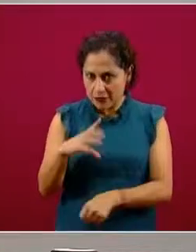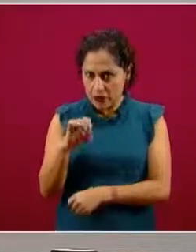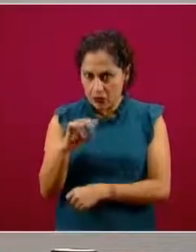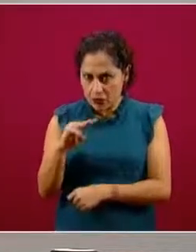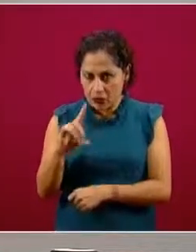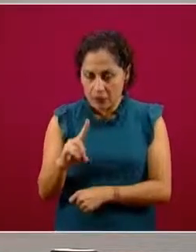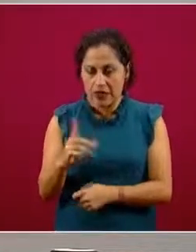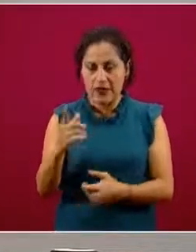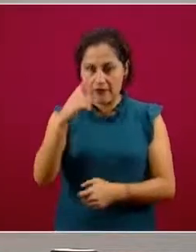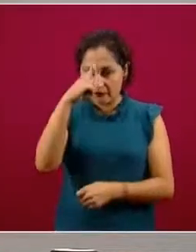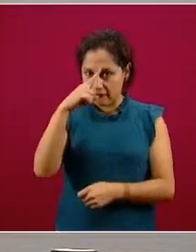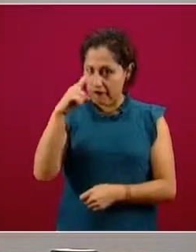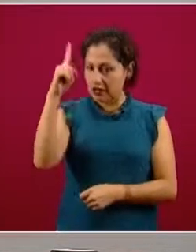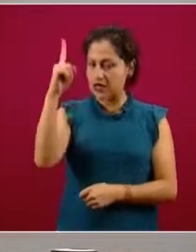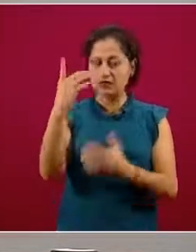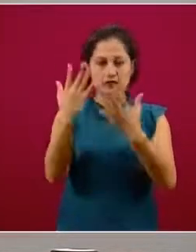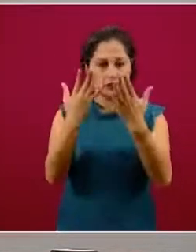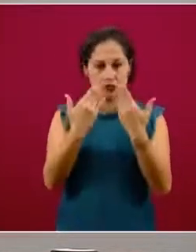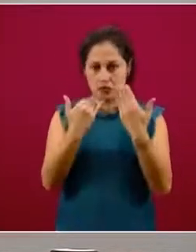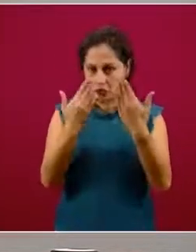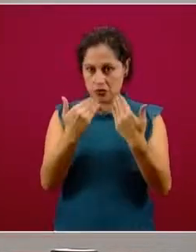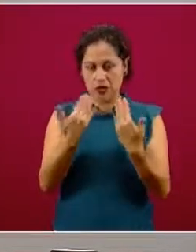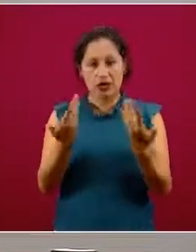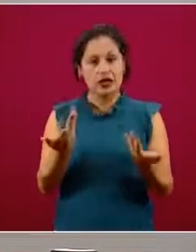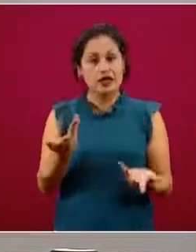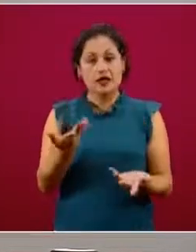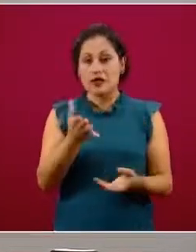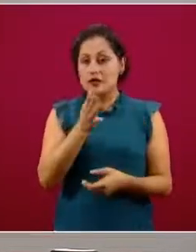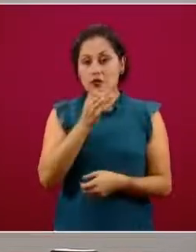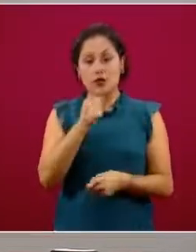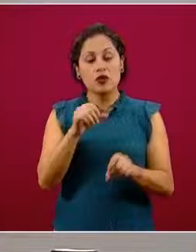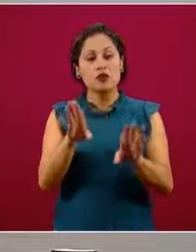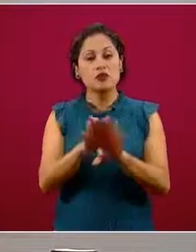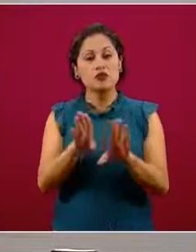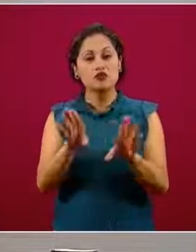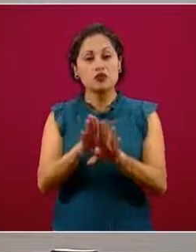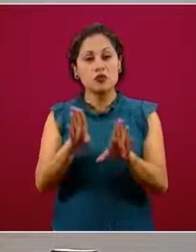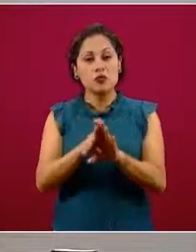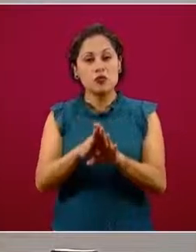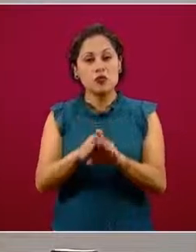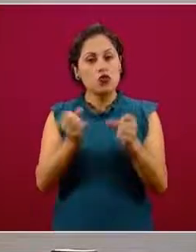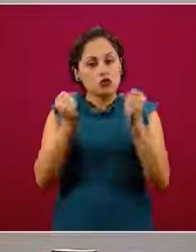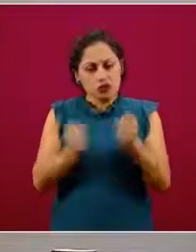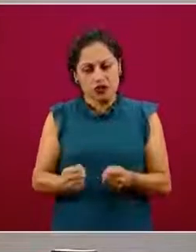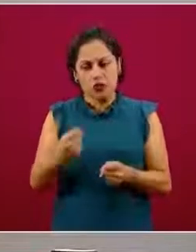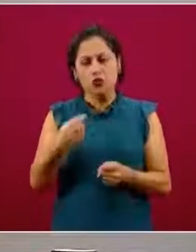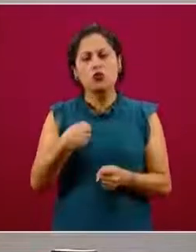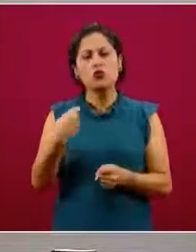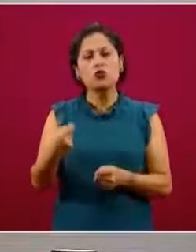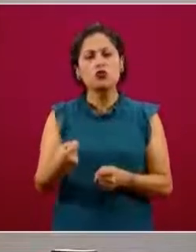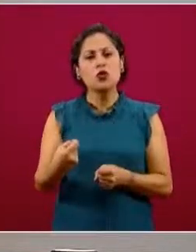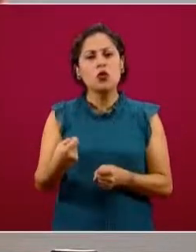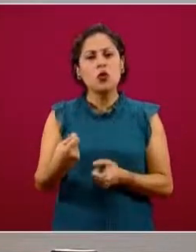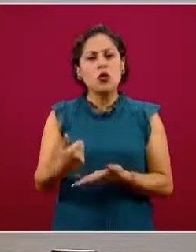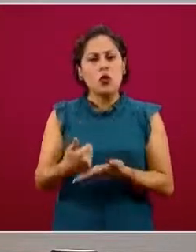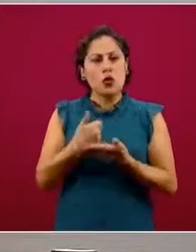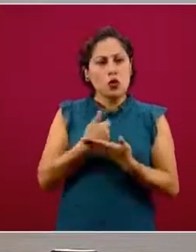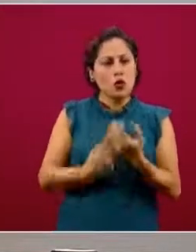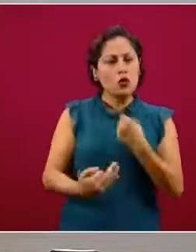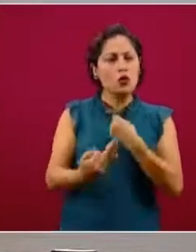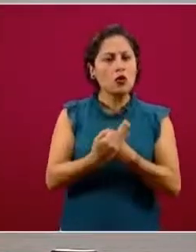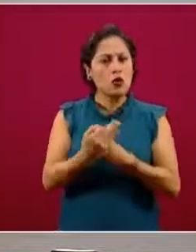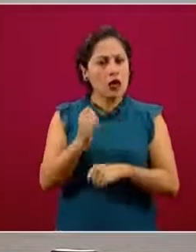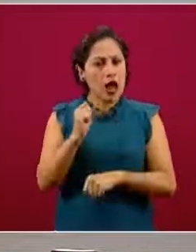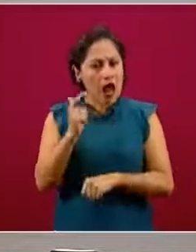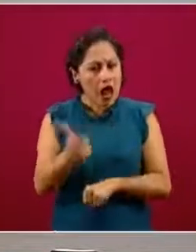recomendación puntual de aplicación general que distinga claramente estos dos